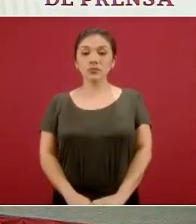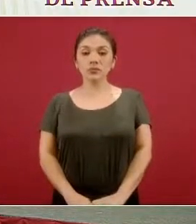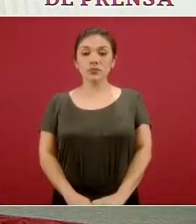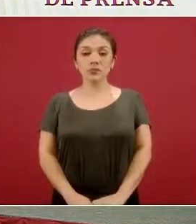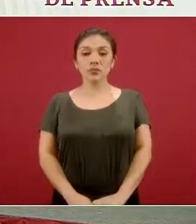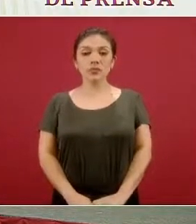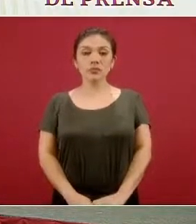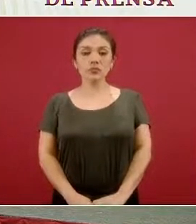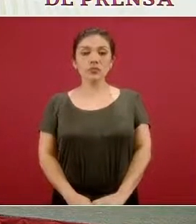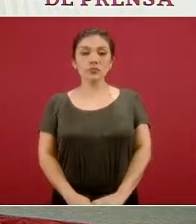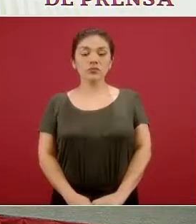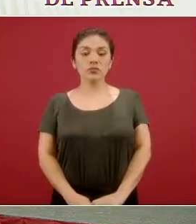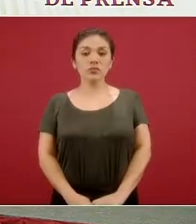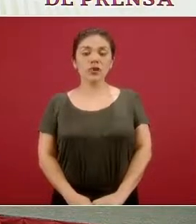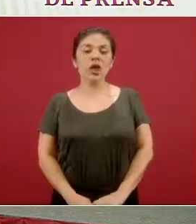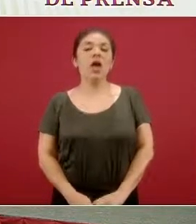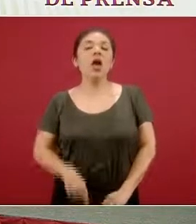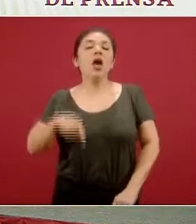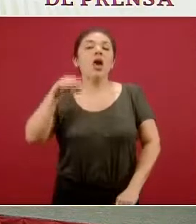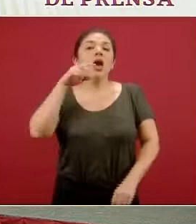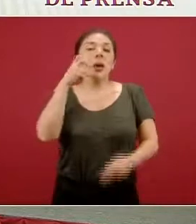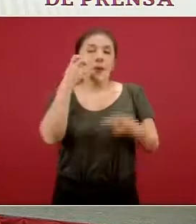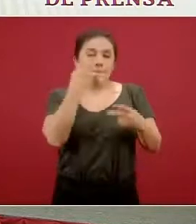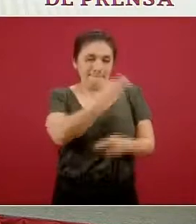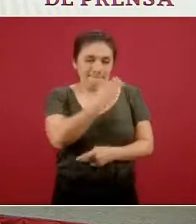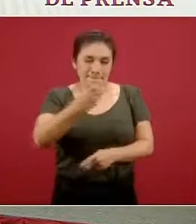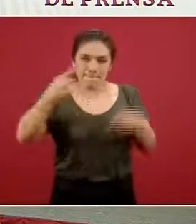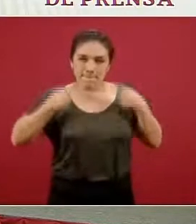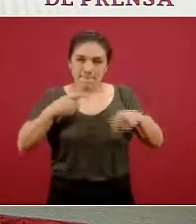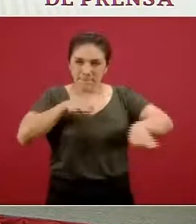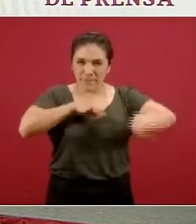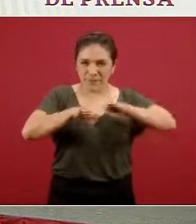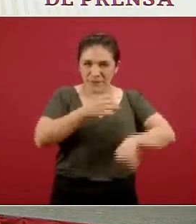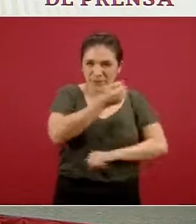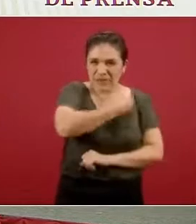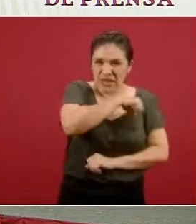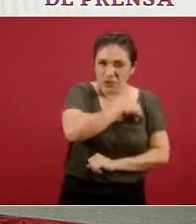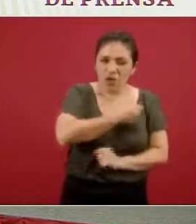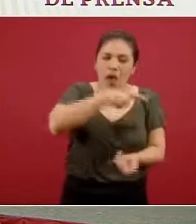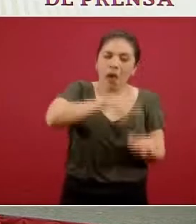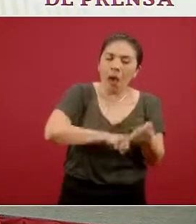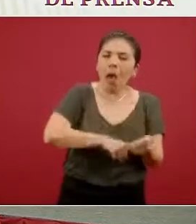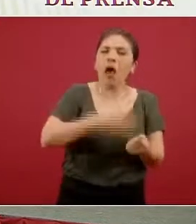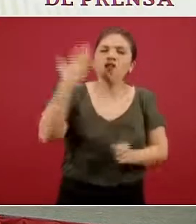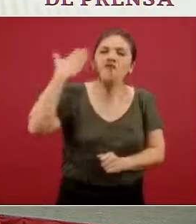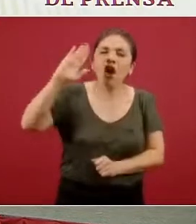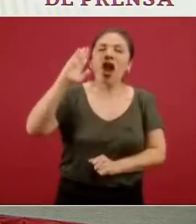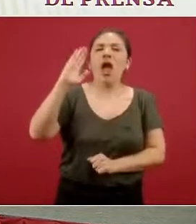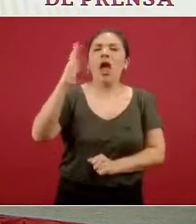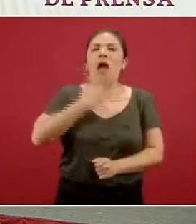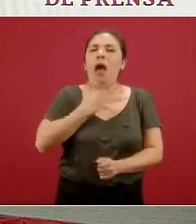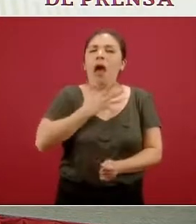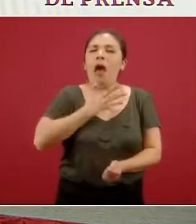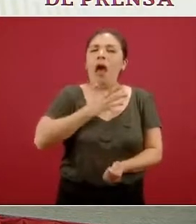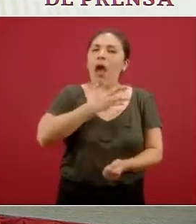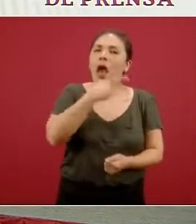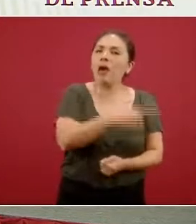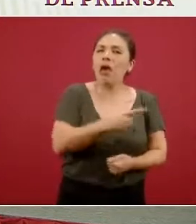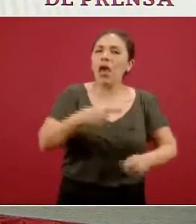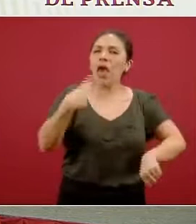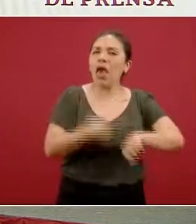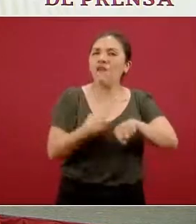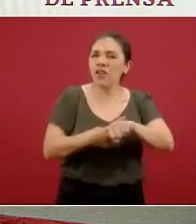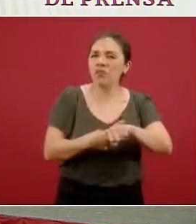tenemos precisamente las comorbilidades que también identificábamos, no tenían una diferencia muy marcada